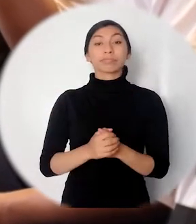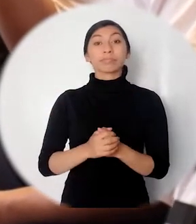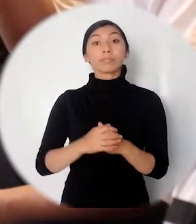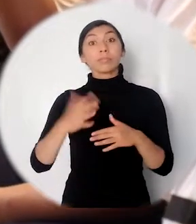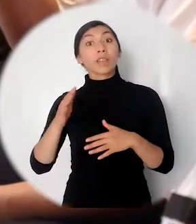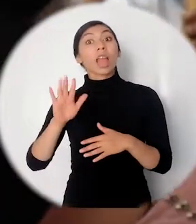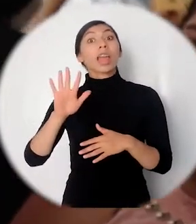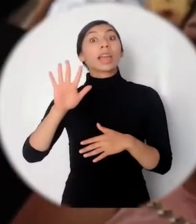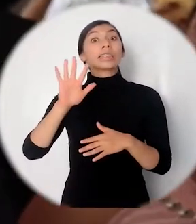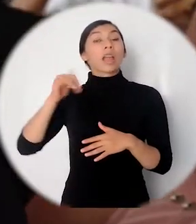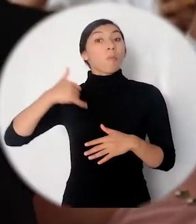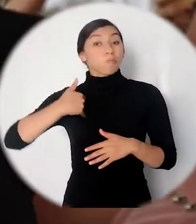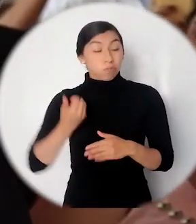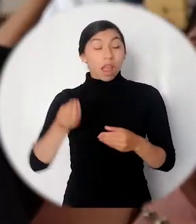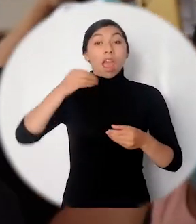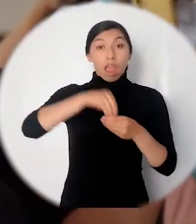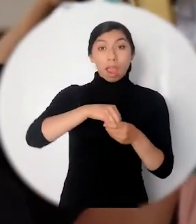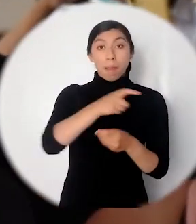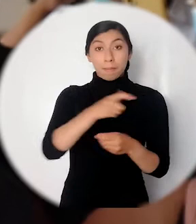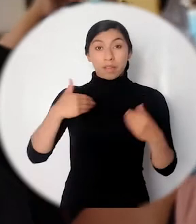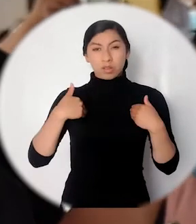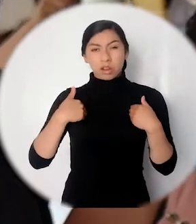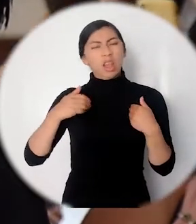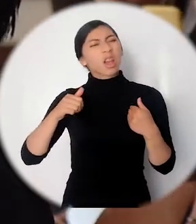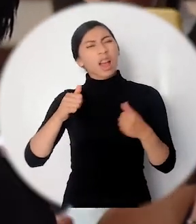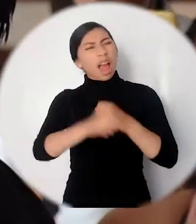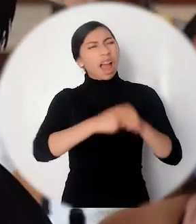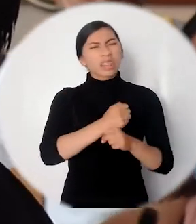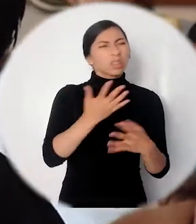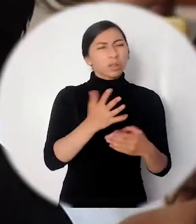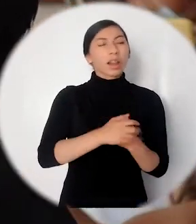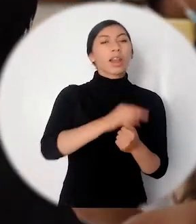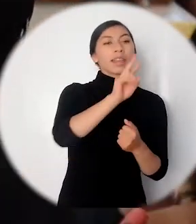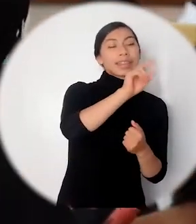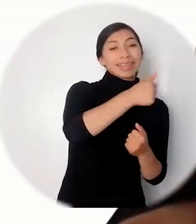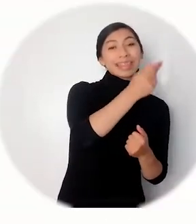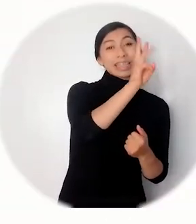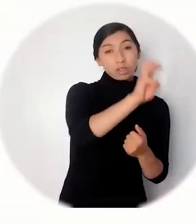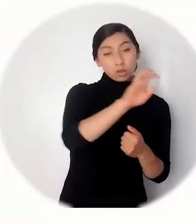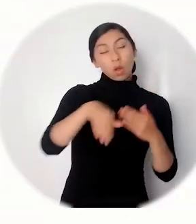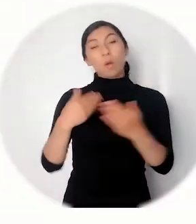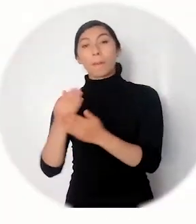las víctimas del conflicto armado son jóvenes que están entre los 18 y los 28 años.